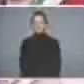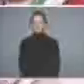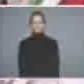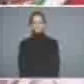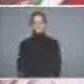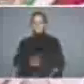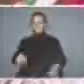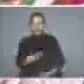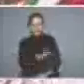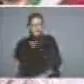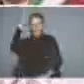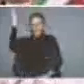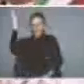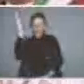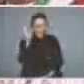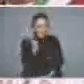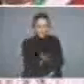lo machaco.